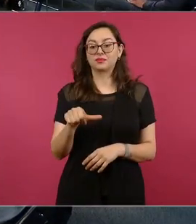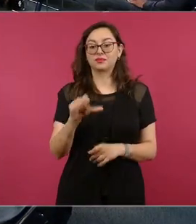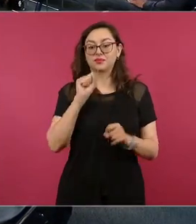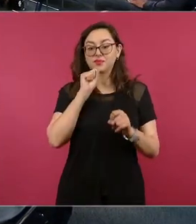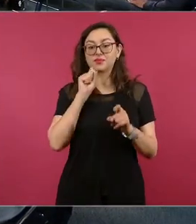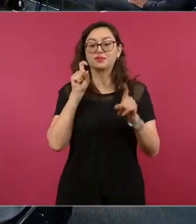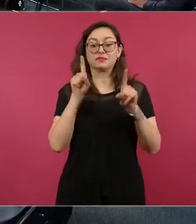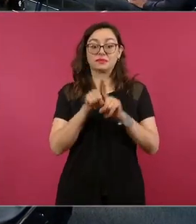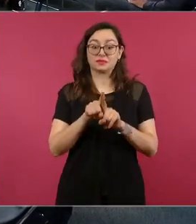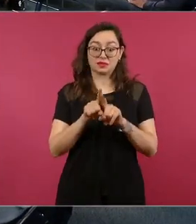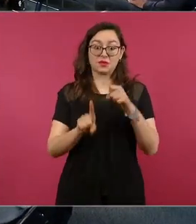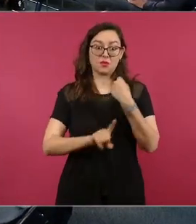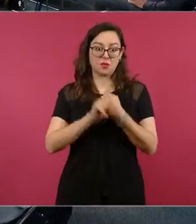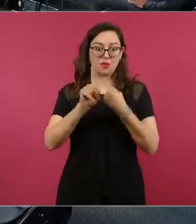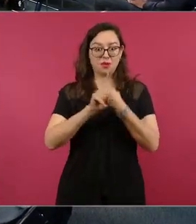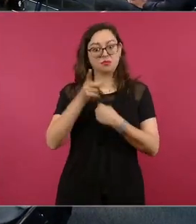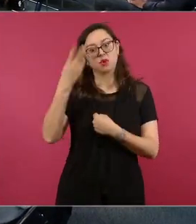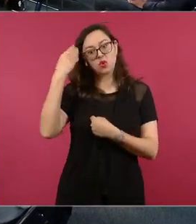crisis de los misiles